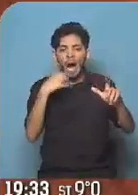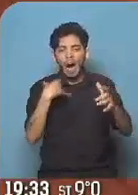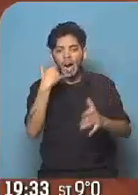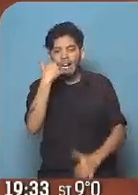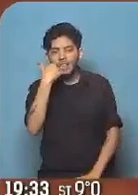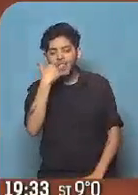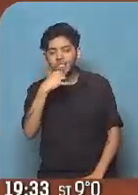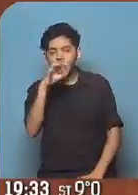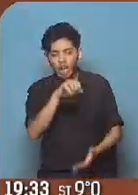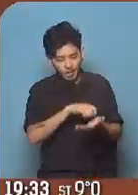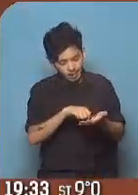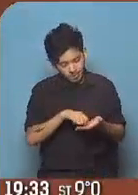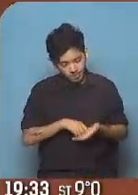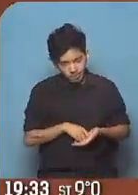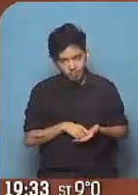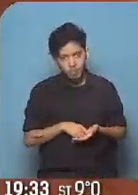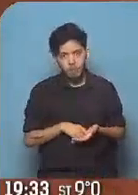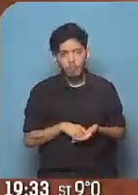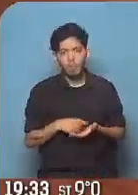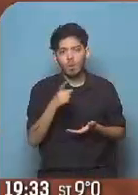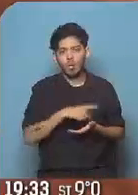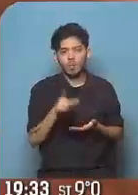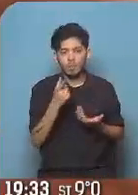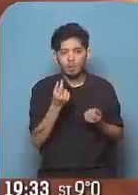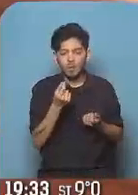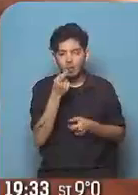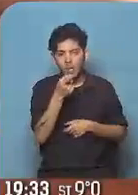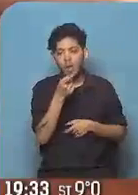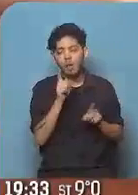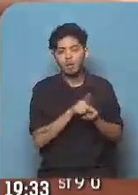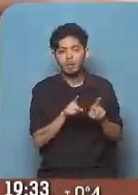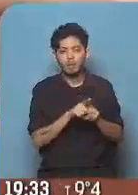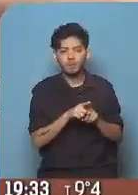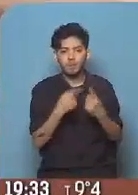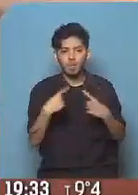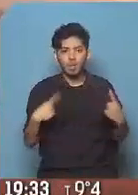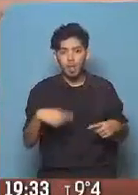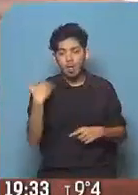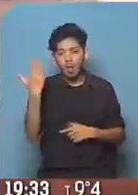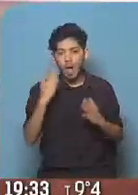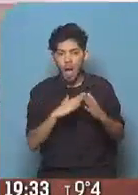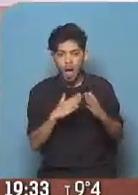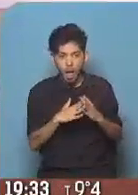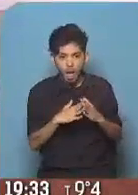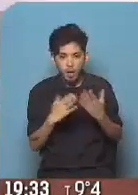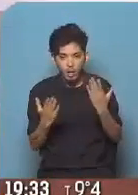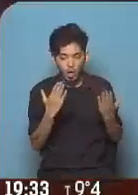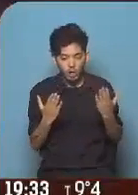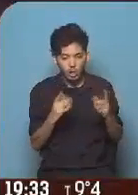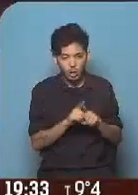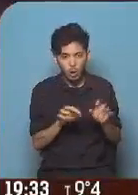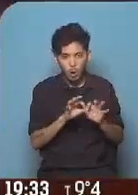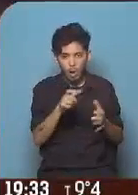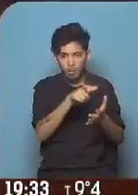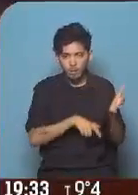o toman nota cuál es el precio de ese artículo y luego en su casa controlan con el